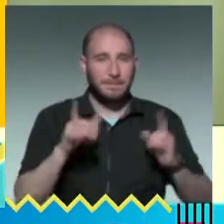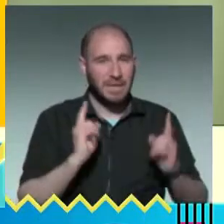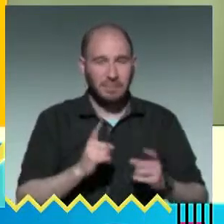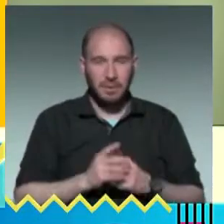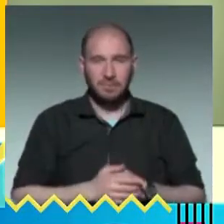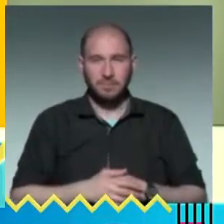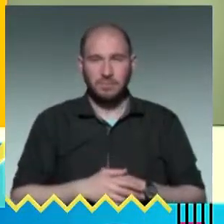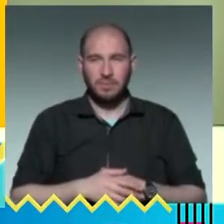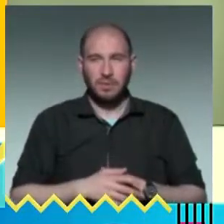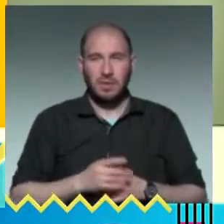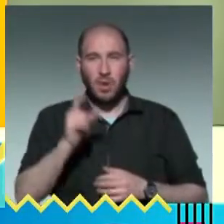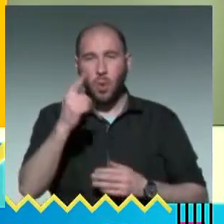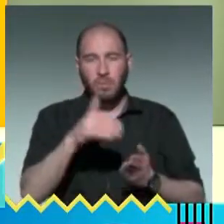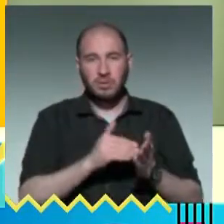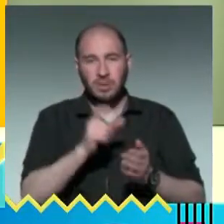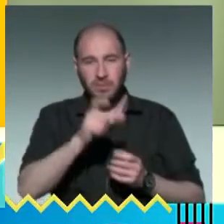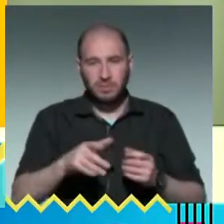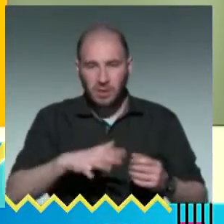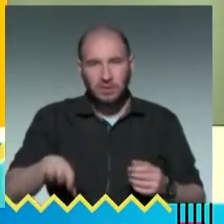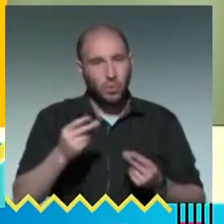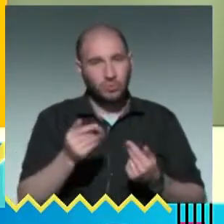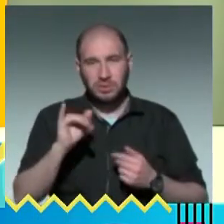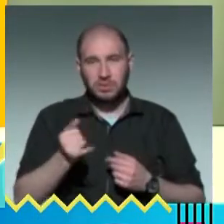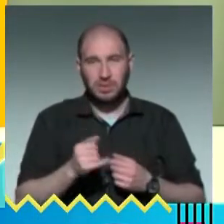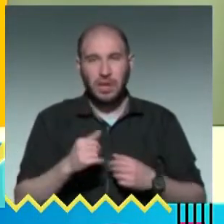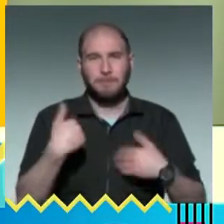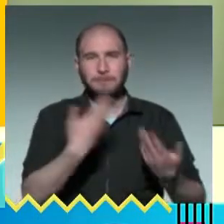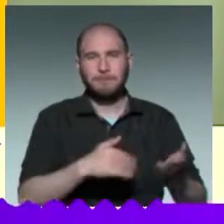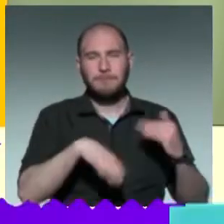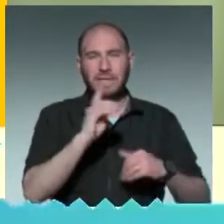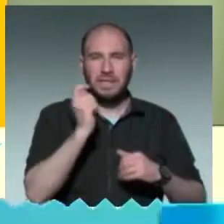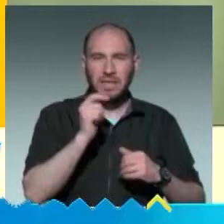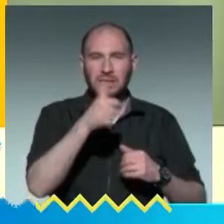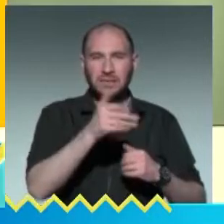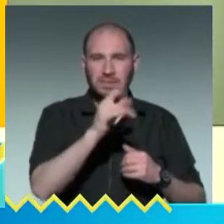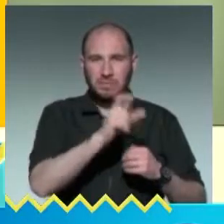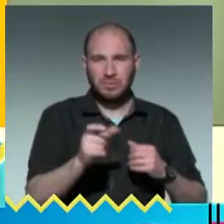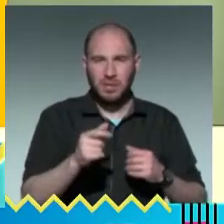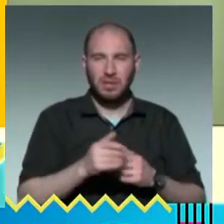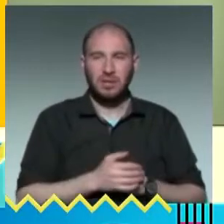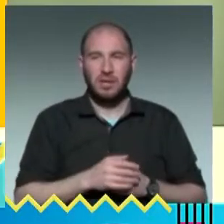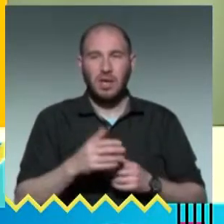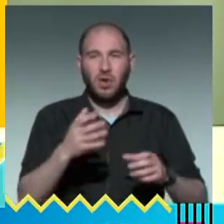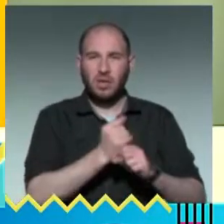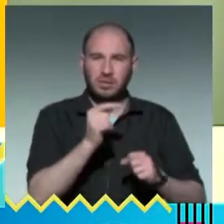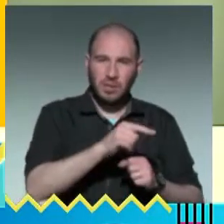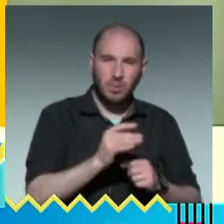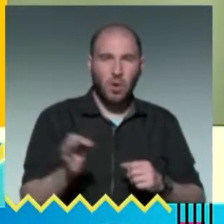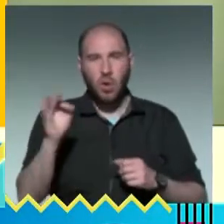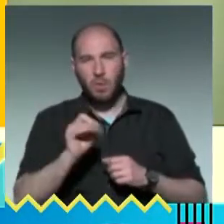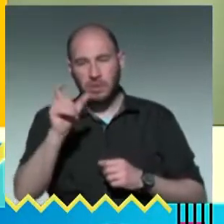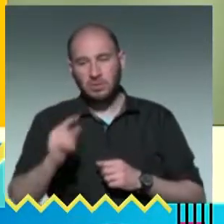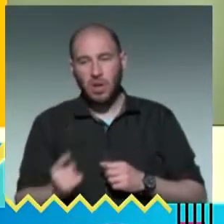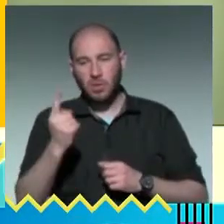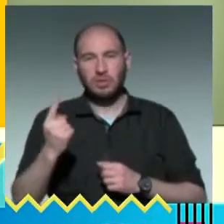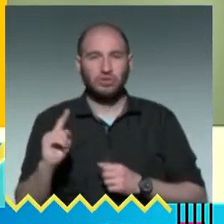y somos 1 millón de habitantes en la área metropolitana que la tenemos que usar. ¿A quién le damos prioridad? ¿A 60 personas que vienen en un colectivo o a una